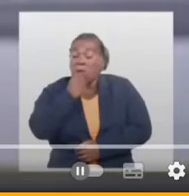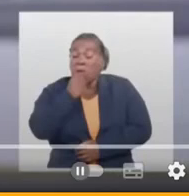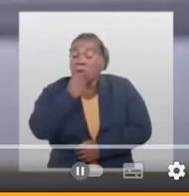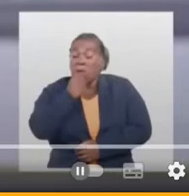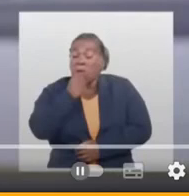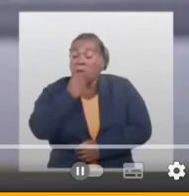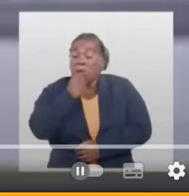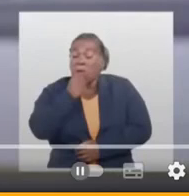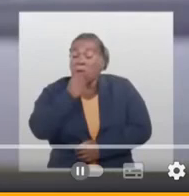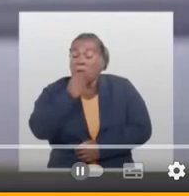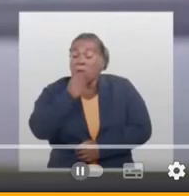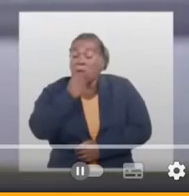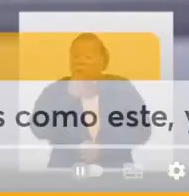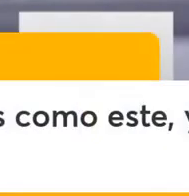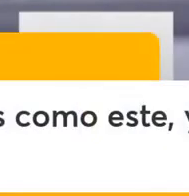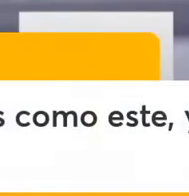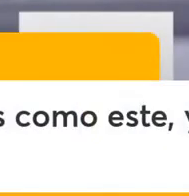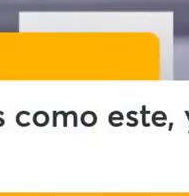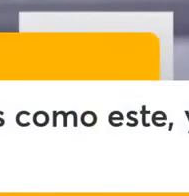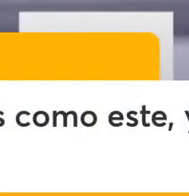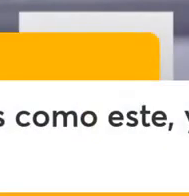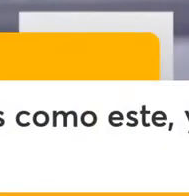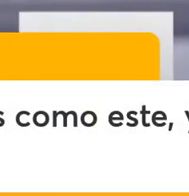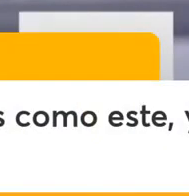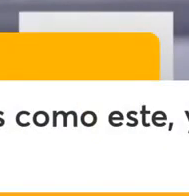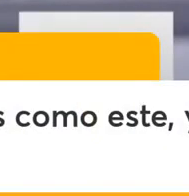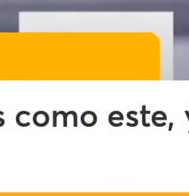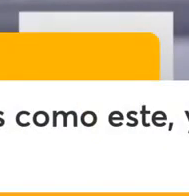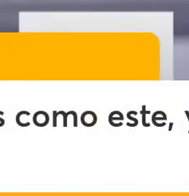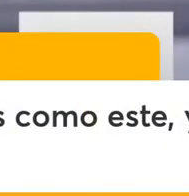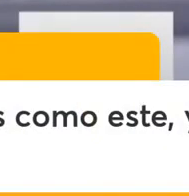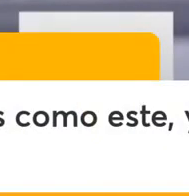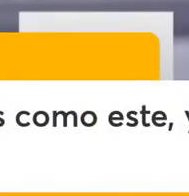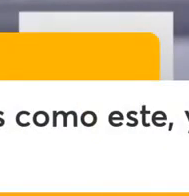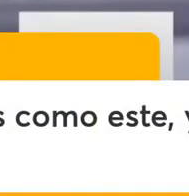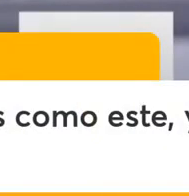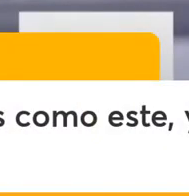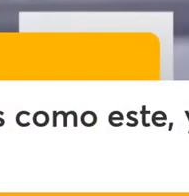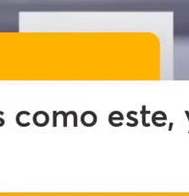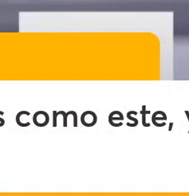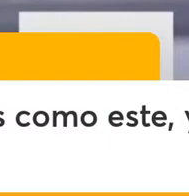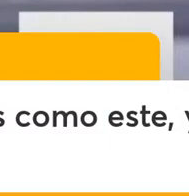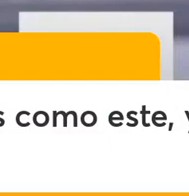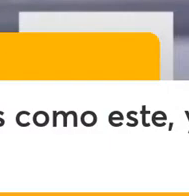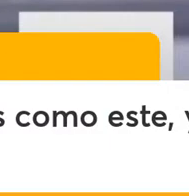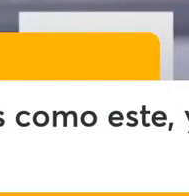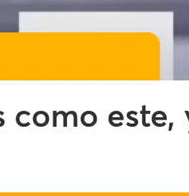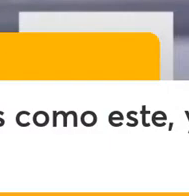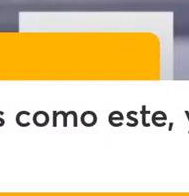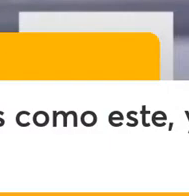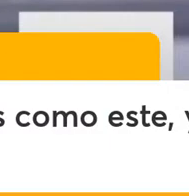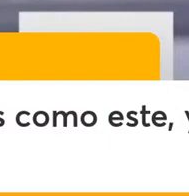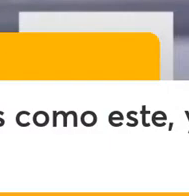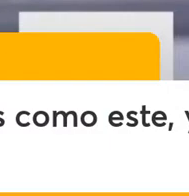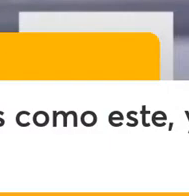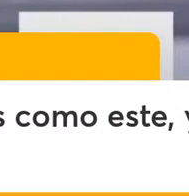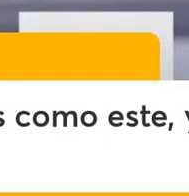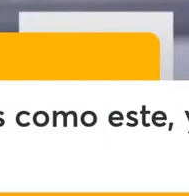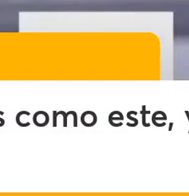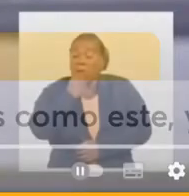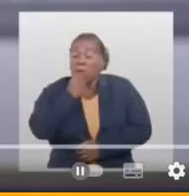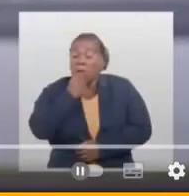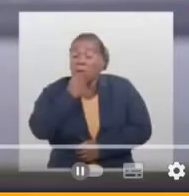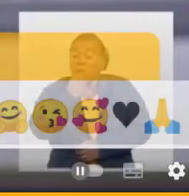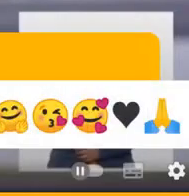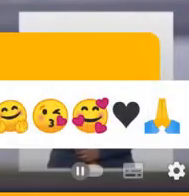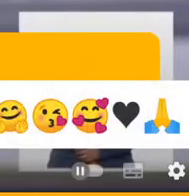Mm-hmm. Pero qué buena pieza el Celis, que este de los demonios. Yes. Ay, por favor, lo siento.